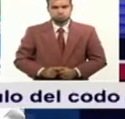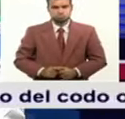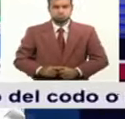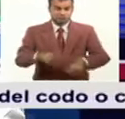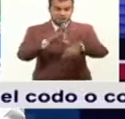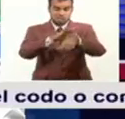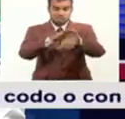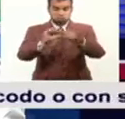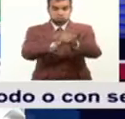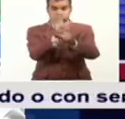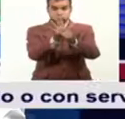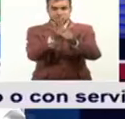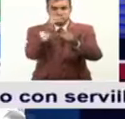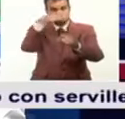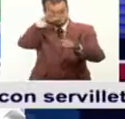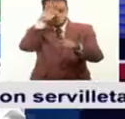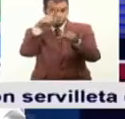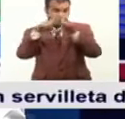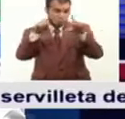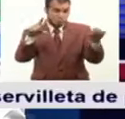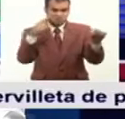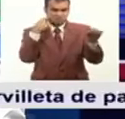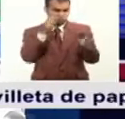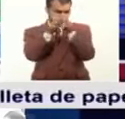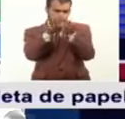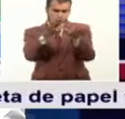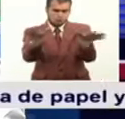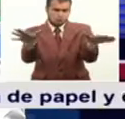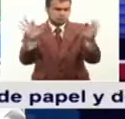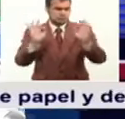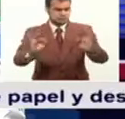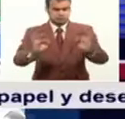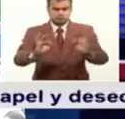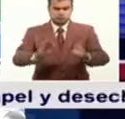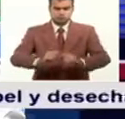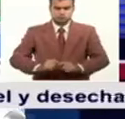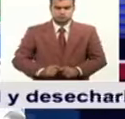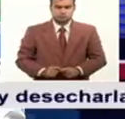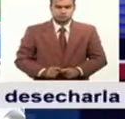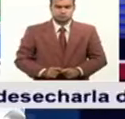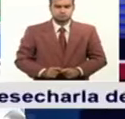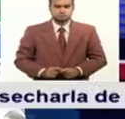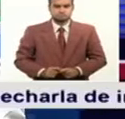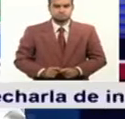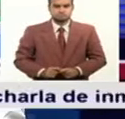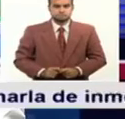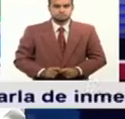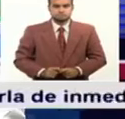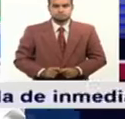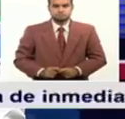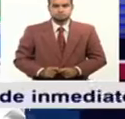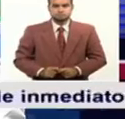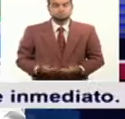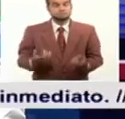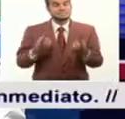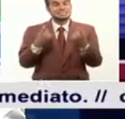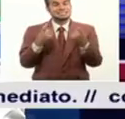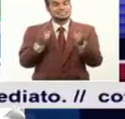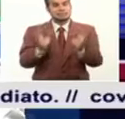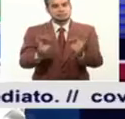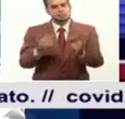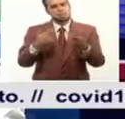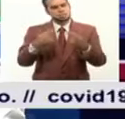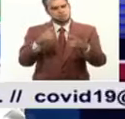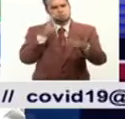del control de esta enfermedad y la necesidad de seguir